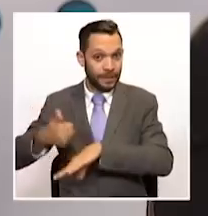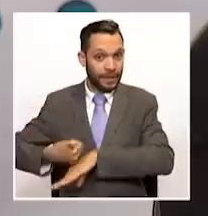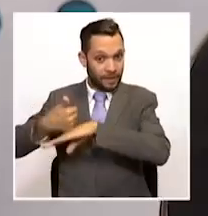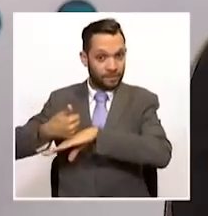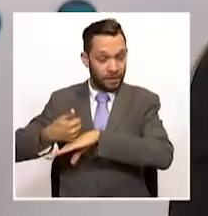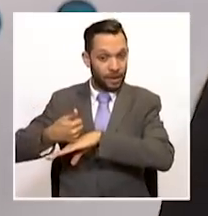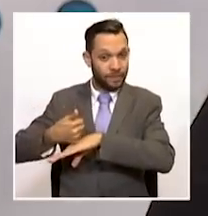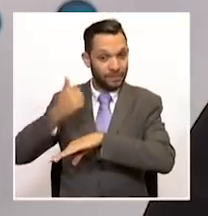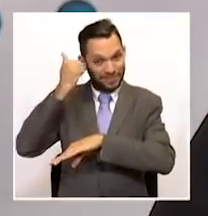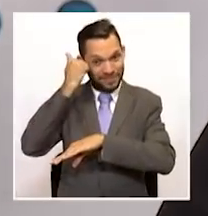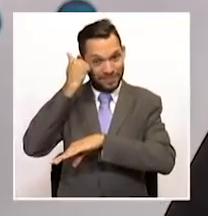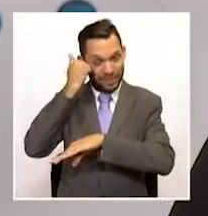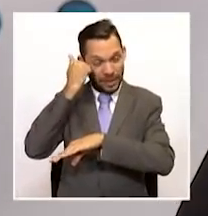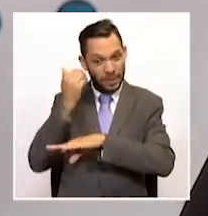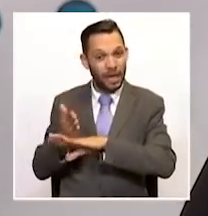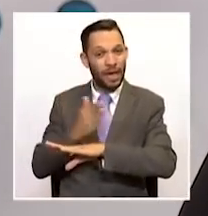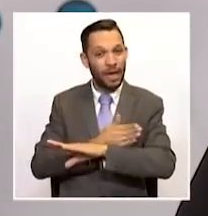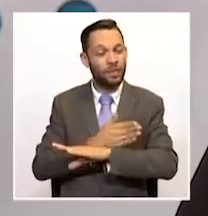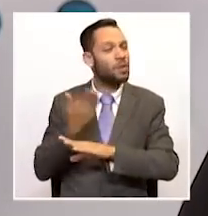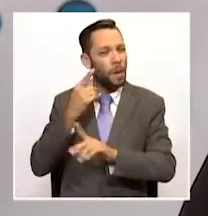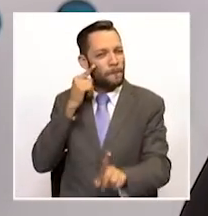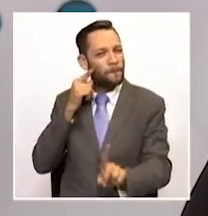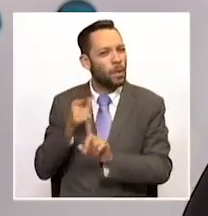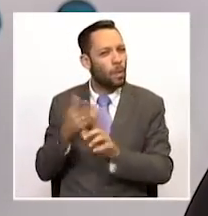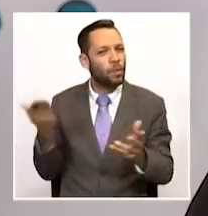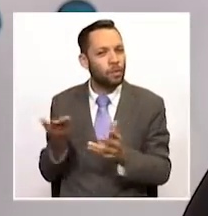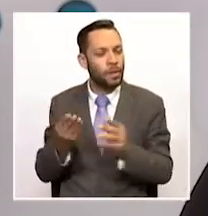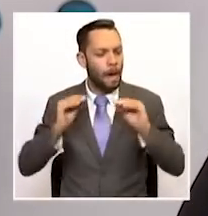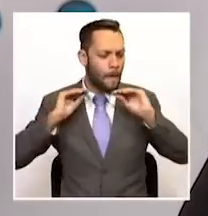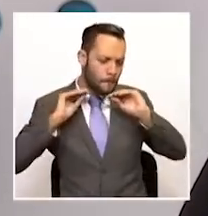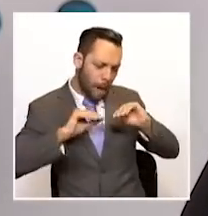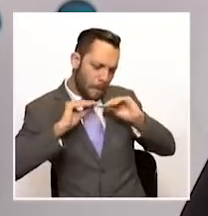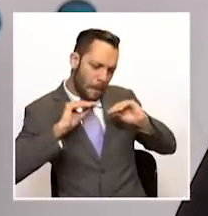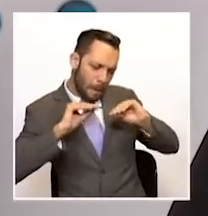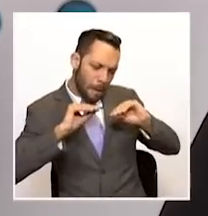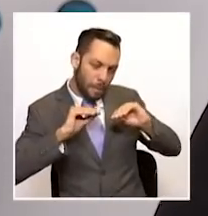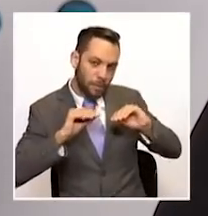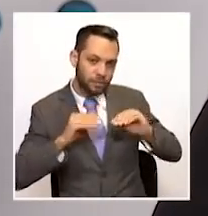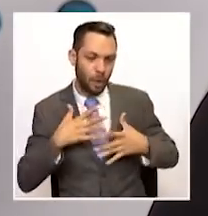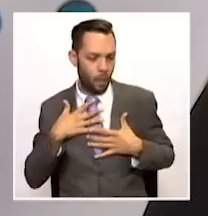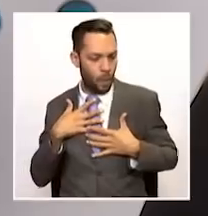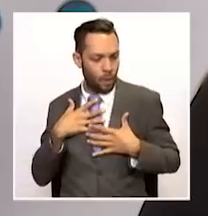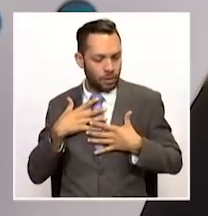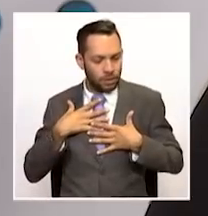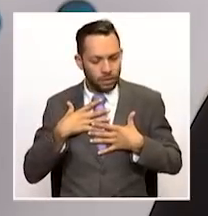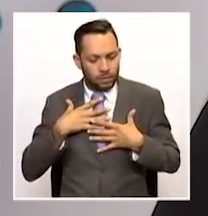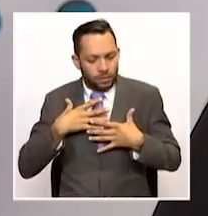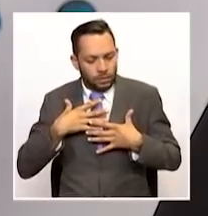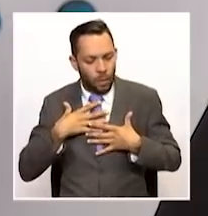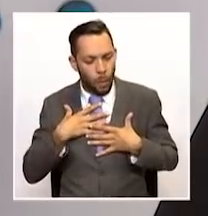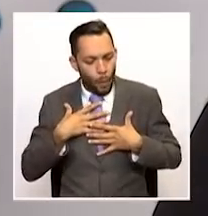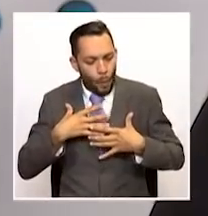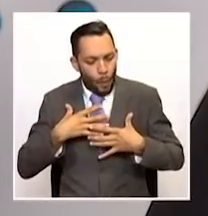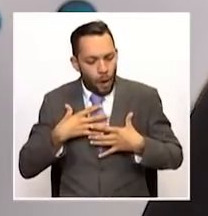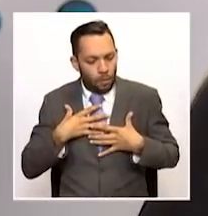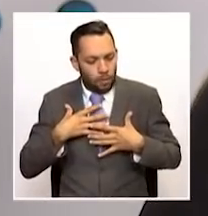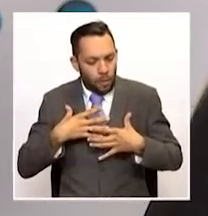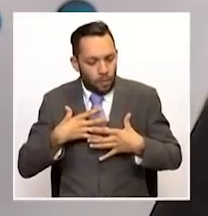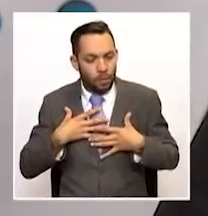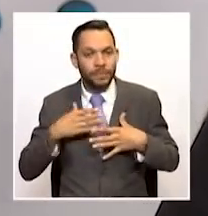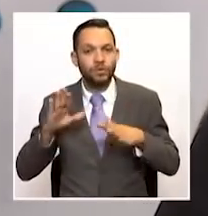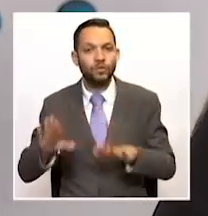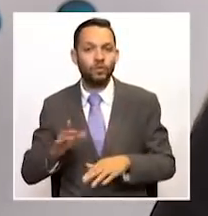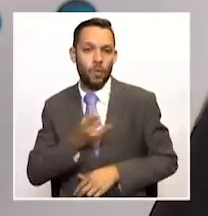de ser mi trabajo de grado enfocado en la educación de la hipertensión pulmonar me di cuenta de que las universidades